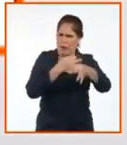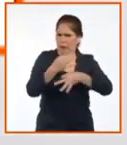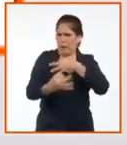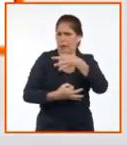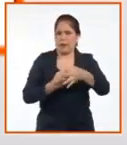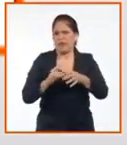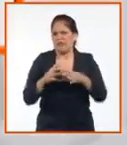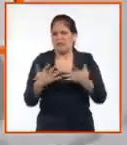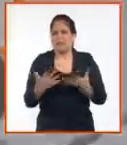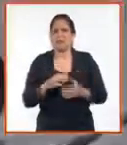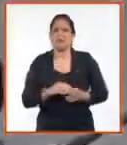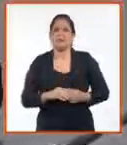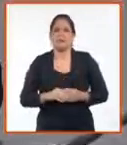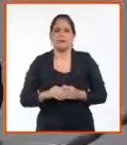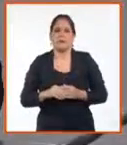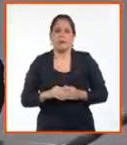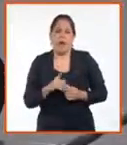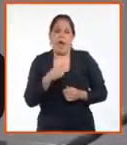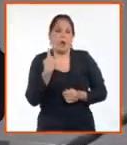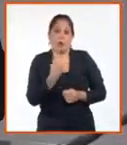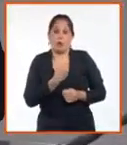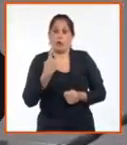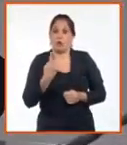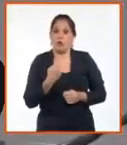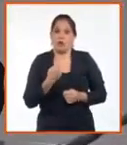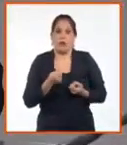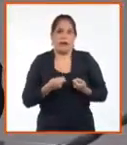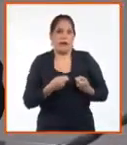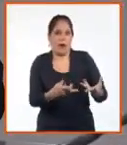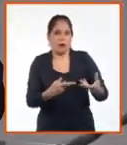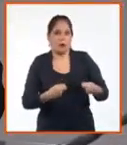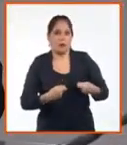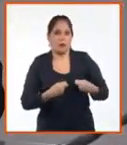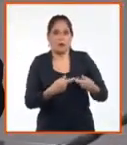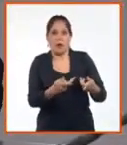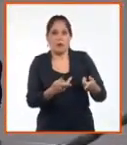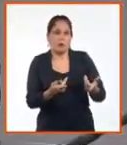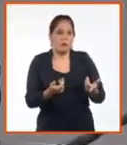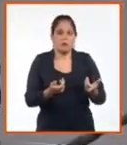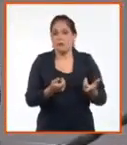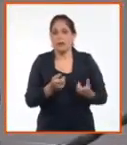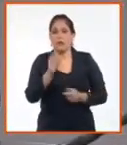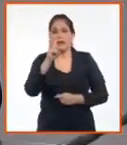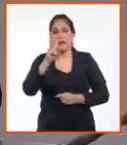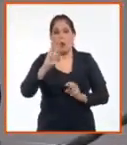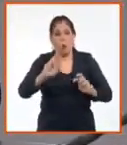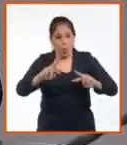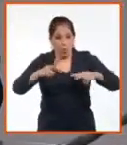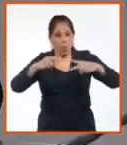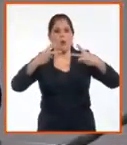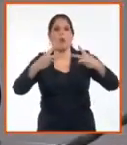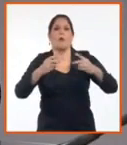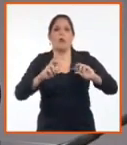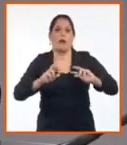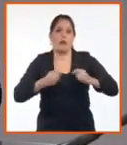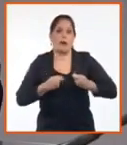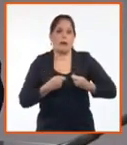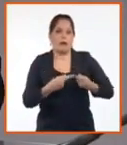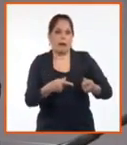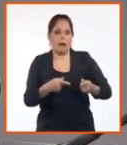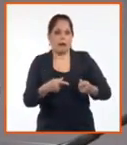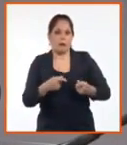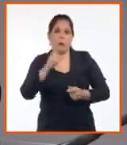pasó ahí pero eso nos ha conllevado a tener que gastar hasta tres veces más del dinero para poder adquirir los mismos apuntamos